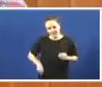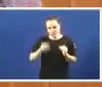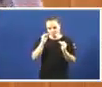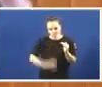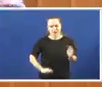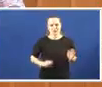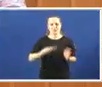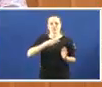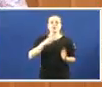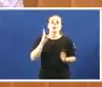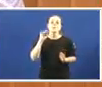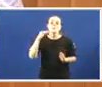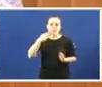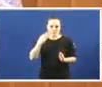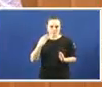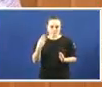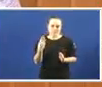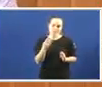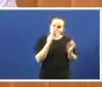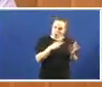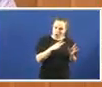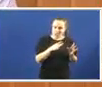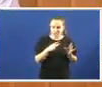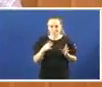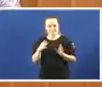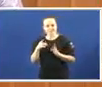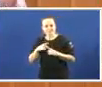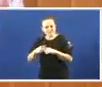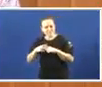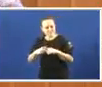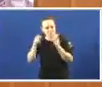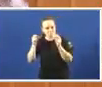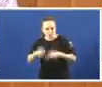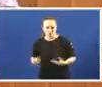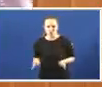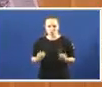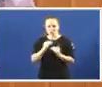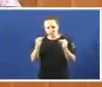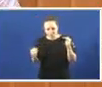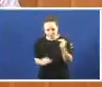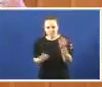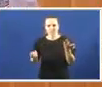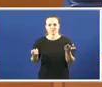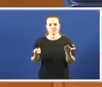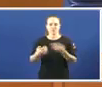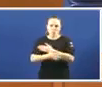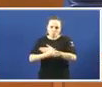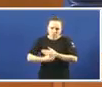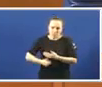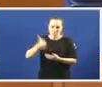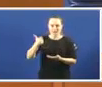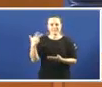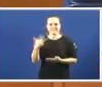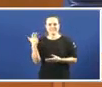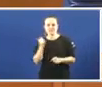peor distribuído. E por iso temos unha sociedade, señor conselleiro, que é máis injusta, máis desigual, ten máis pobreza, ten menos dereitos